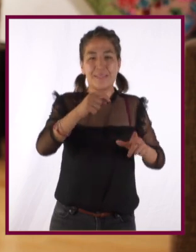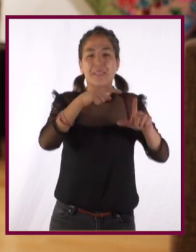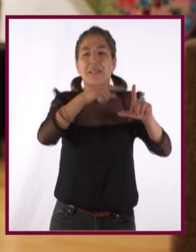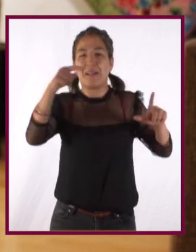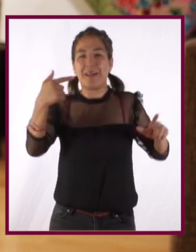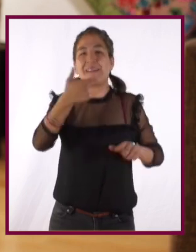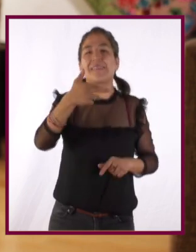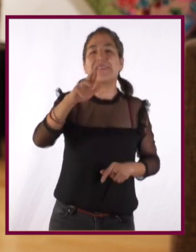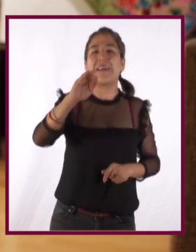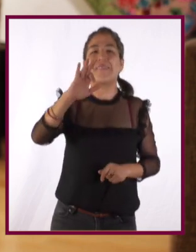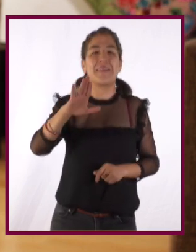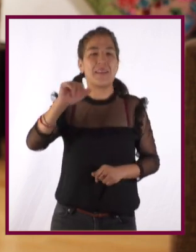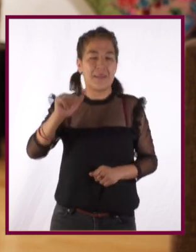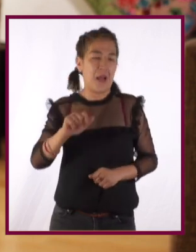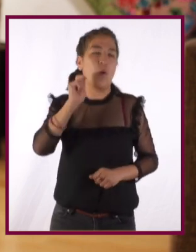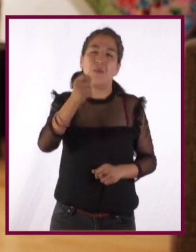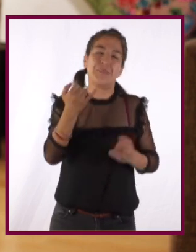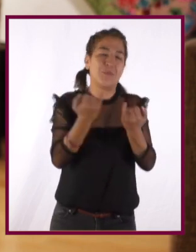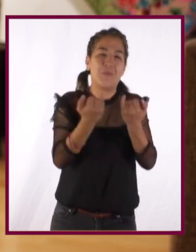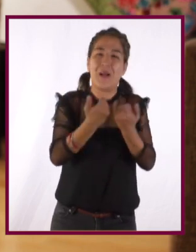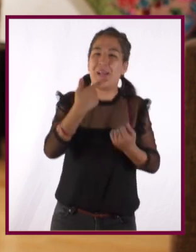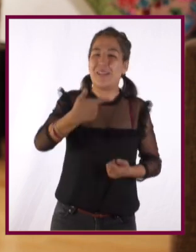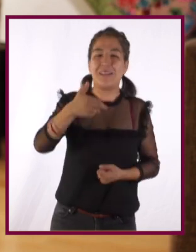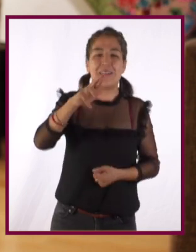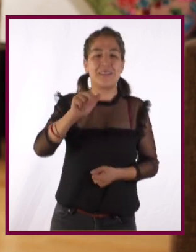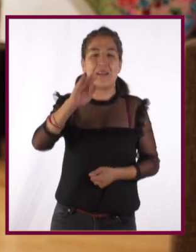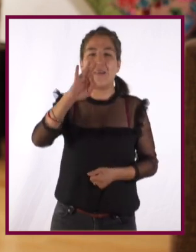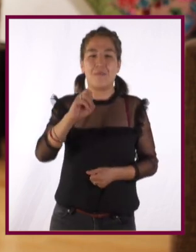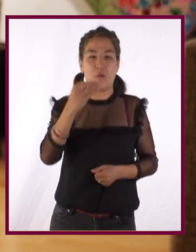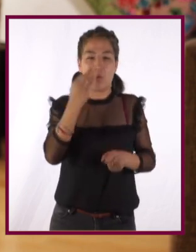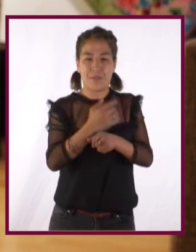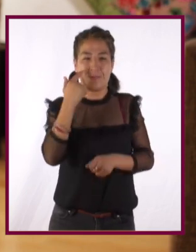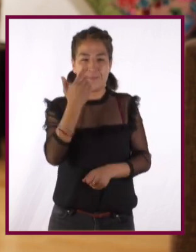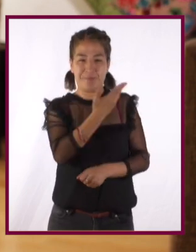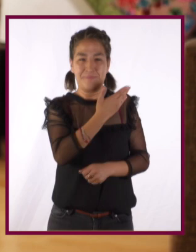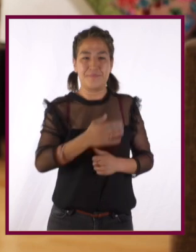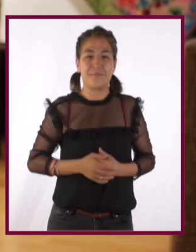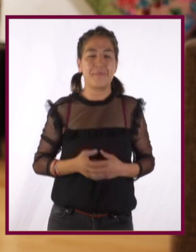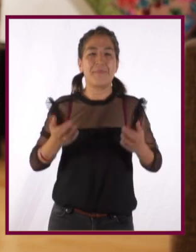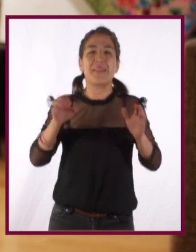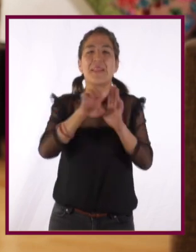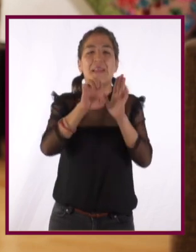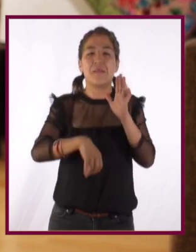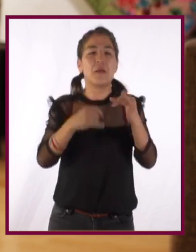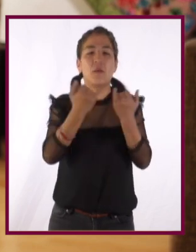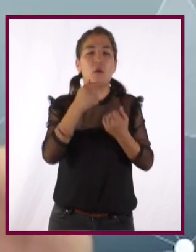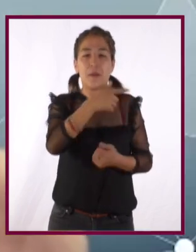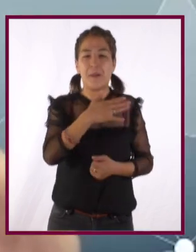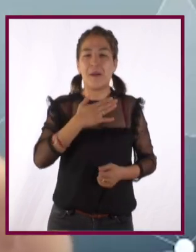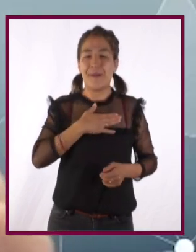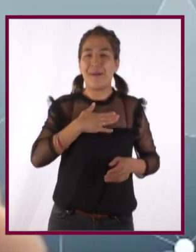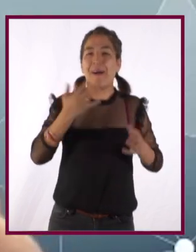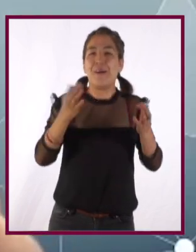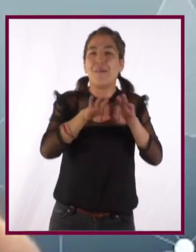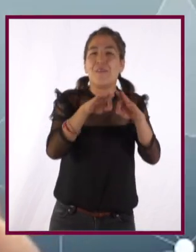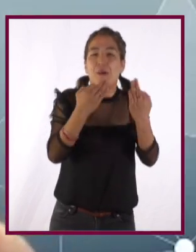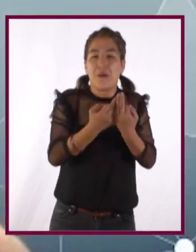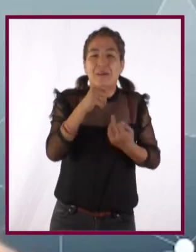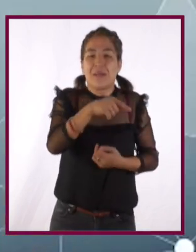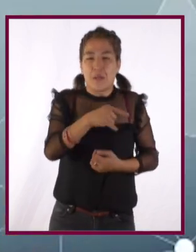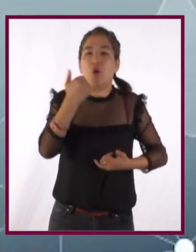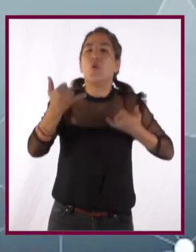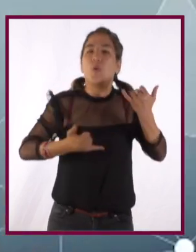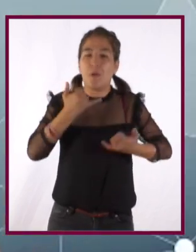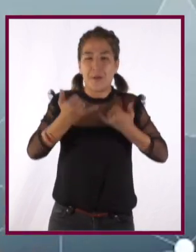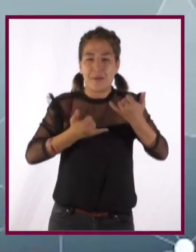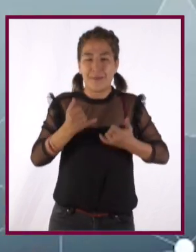gráfica, o un grafo. Y entonces, por ejemplo, aquí tengo una representación. Esta podría ser mi representación de